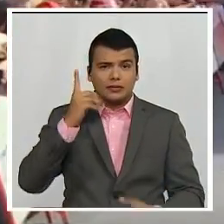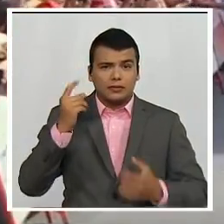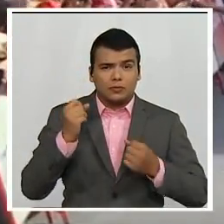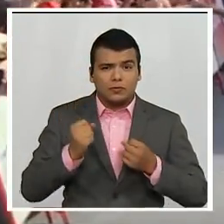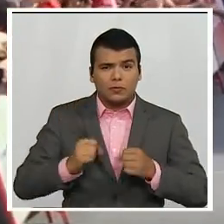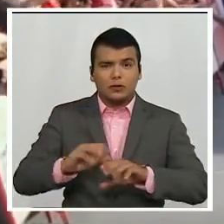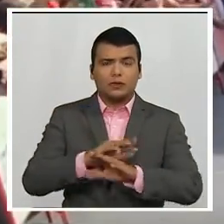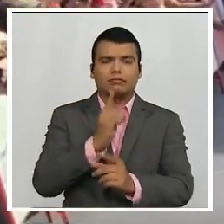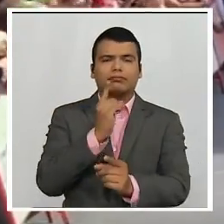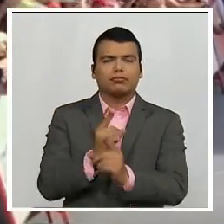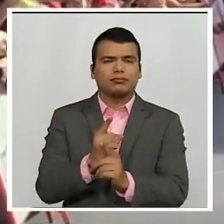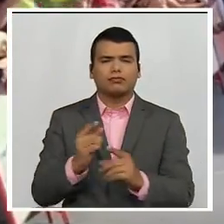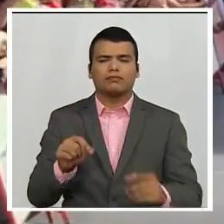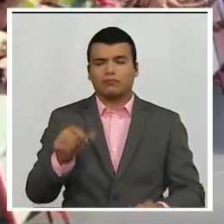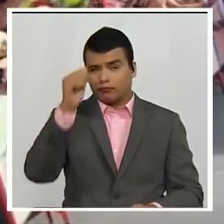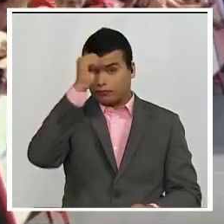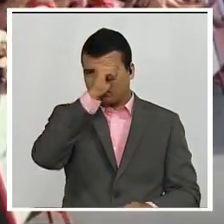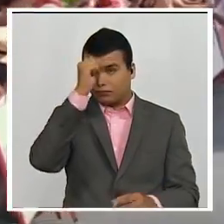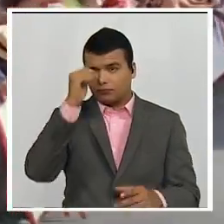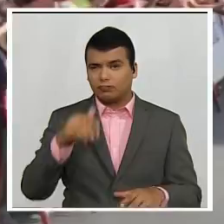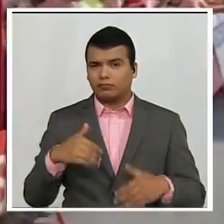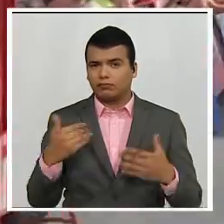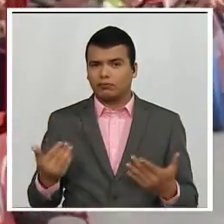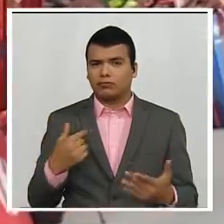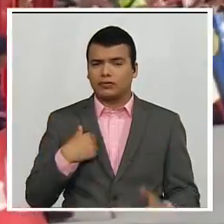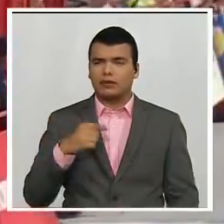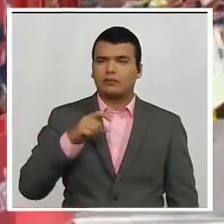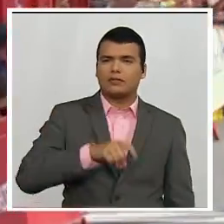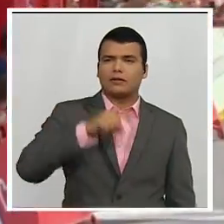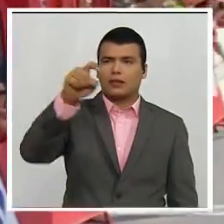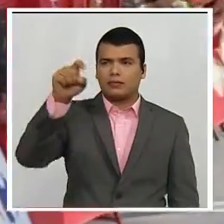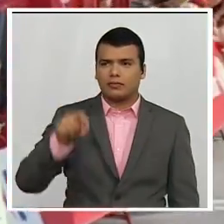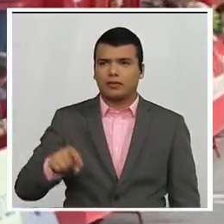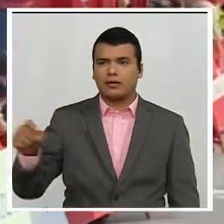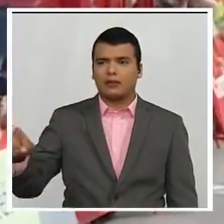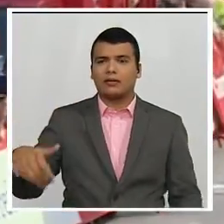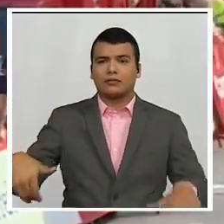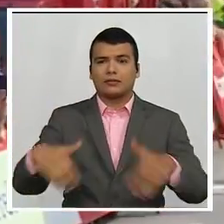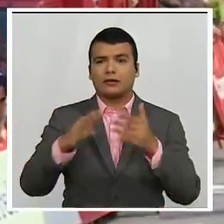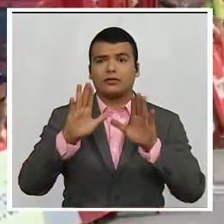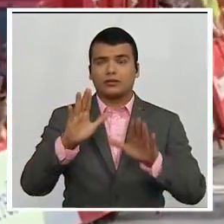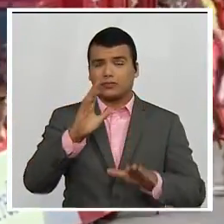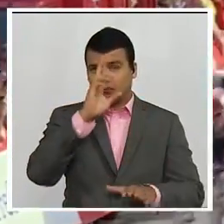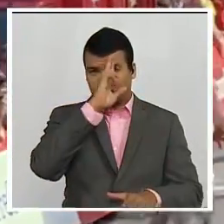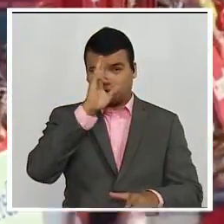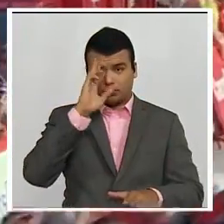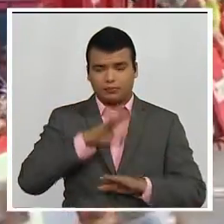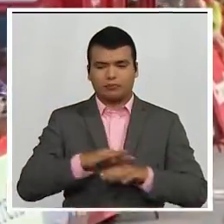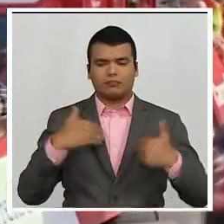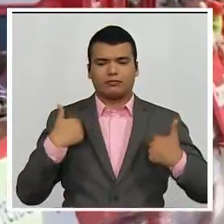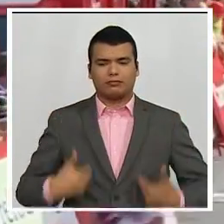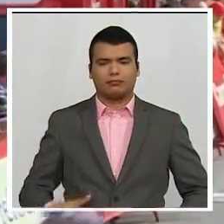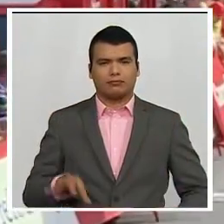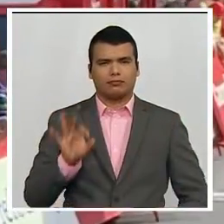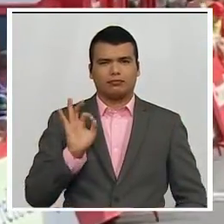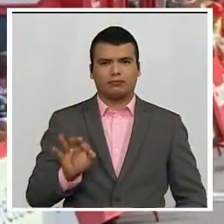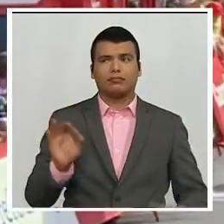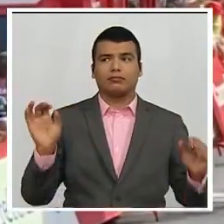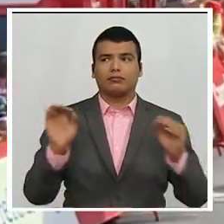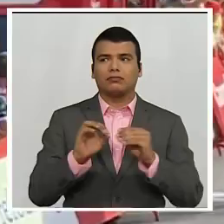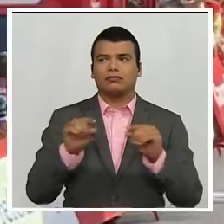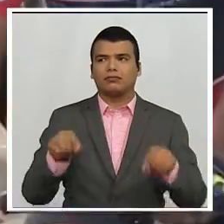vean recompensados este domingo recorriendo las calles de madrid con la camiseta de línea hoy se realizará la etapa número